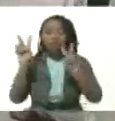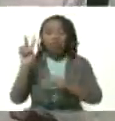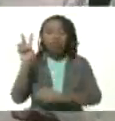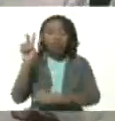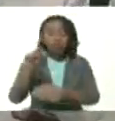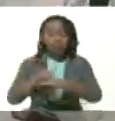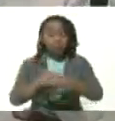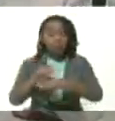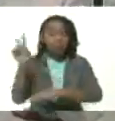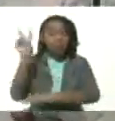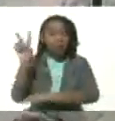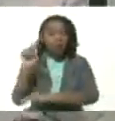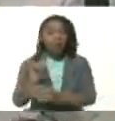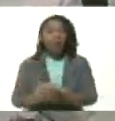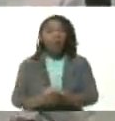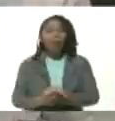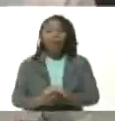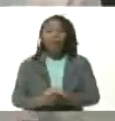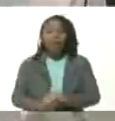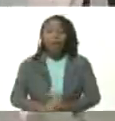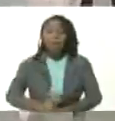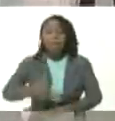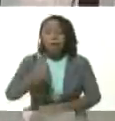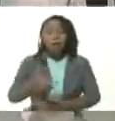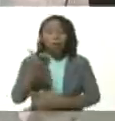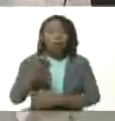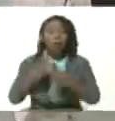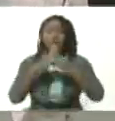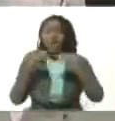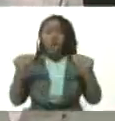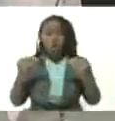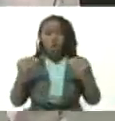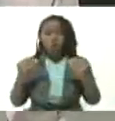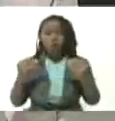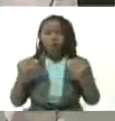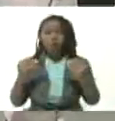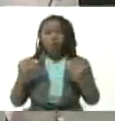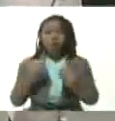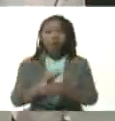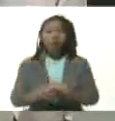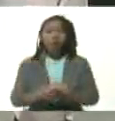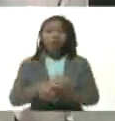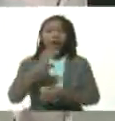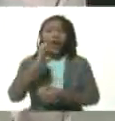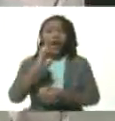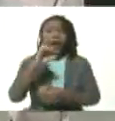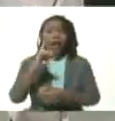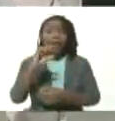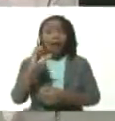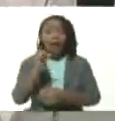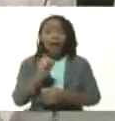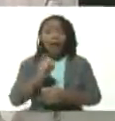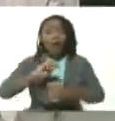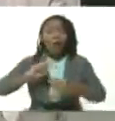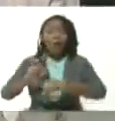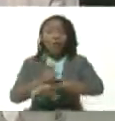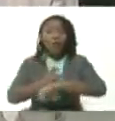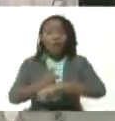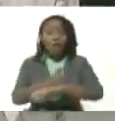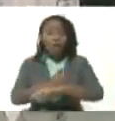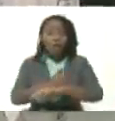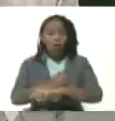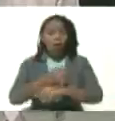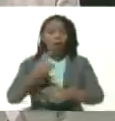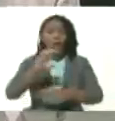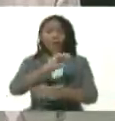Pero lo más importante de todo, Edgar, Luis Burgos, gobernador, vicepresidenta, primera